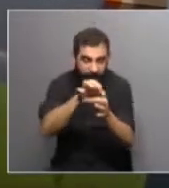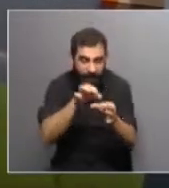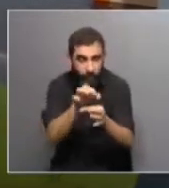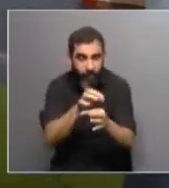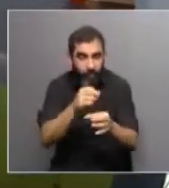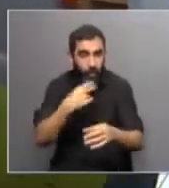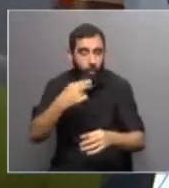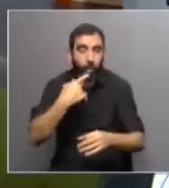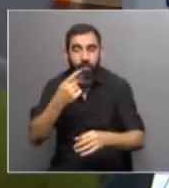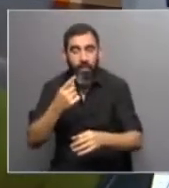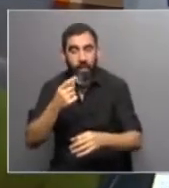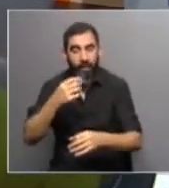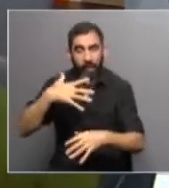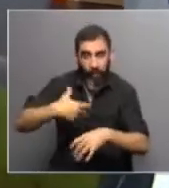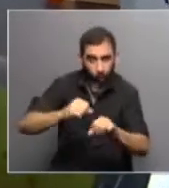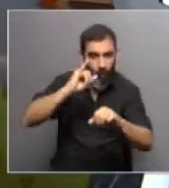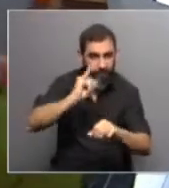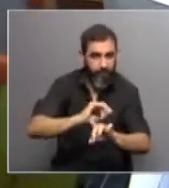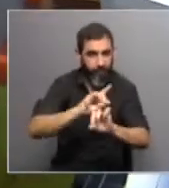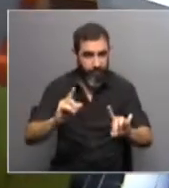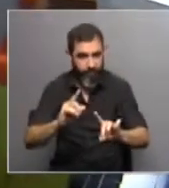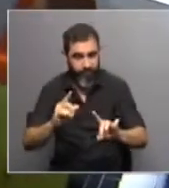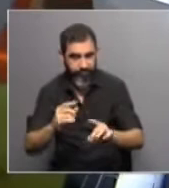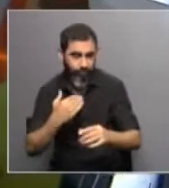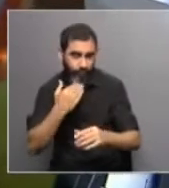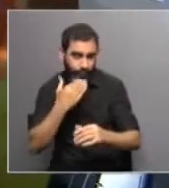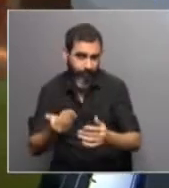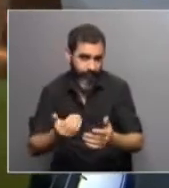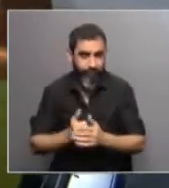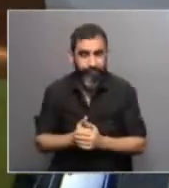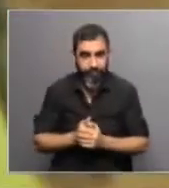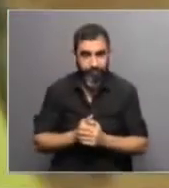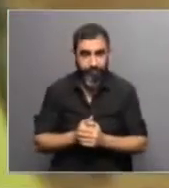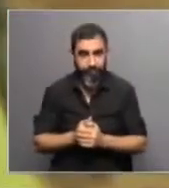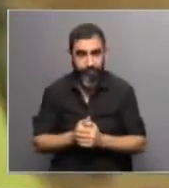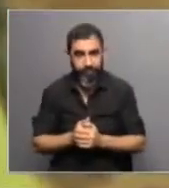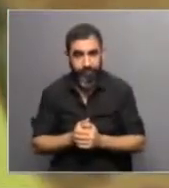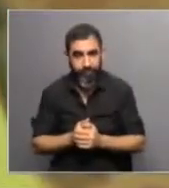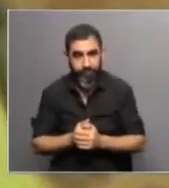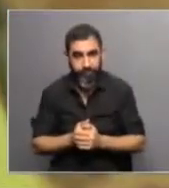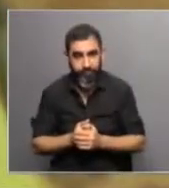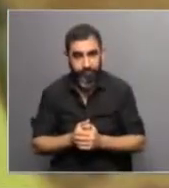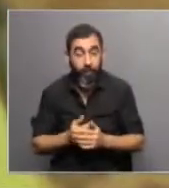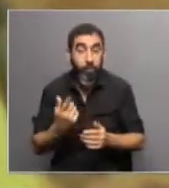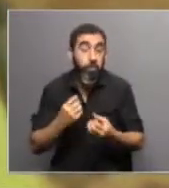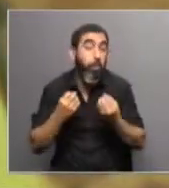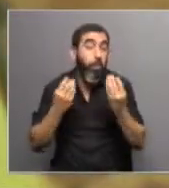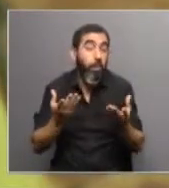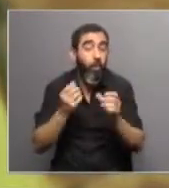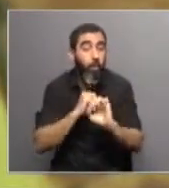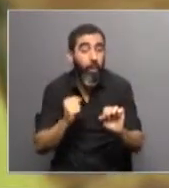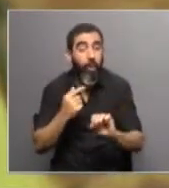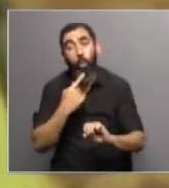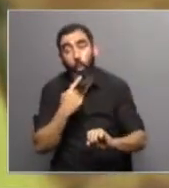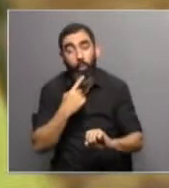ha puesto en tela de juicio si lo encontraron o no lo encontraron, esa partícula de Dios. Entonces, no veo razón para poner en tela